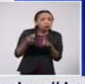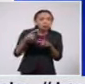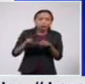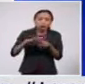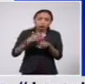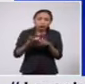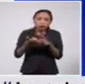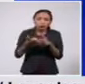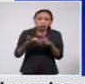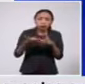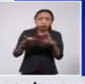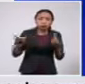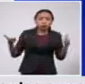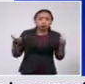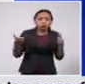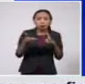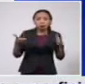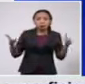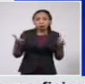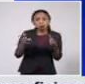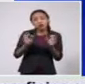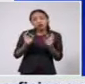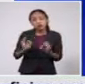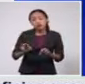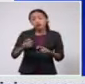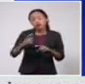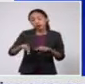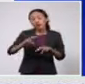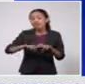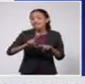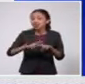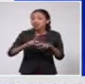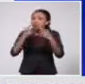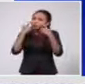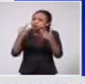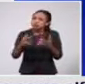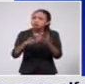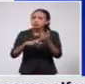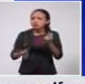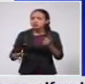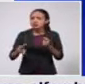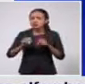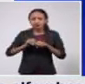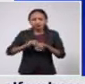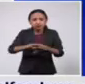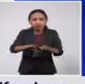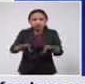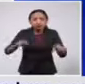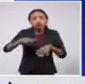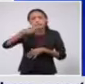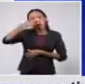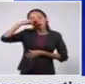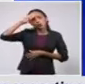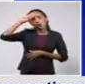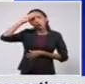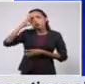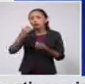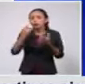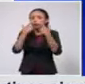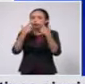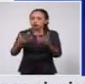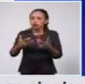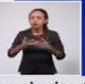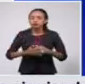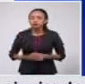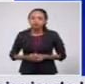La Habana en la transmisión en Cuba, que es sumamente importante. Hay otro gráfico